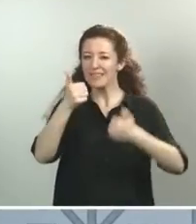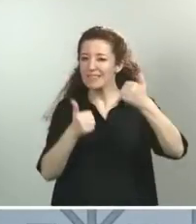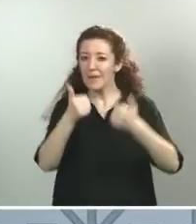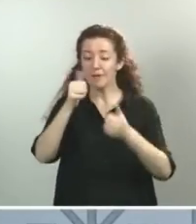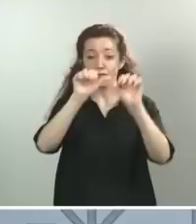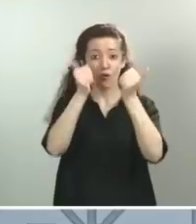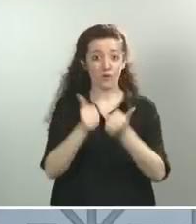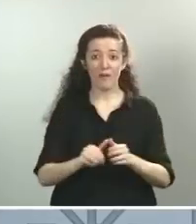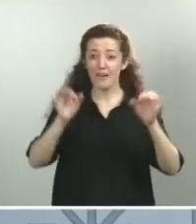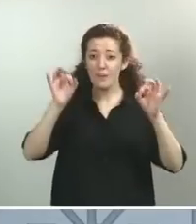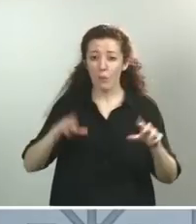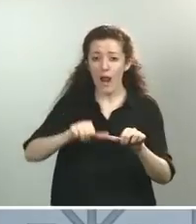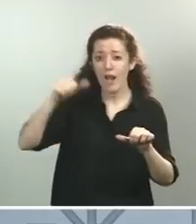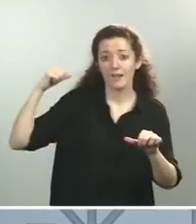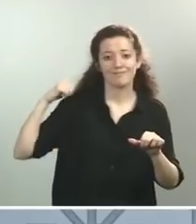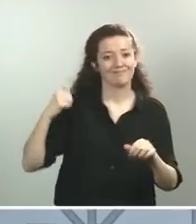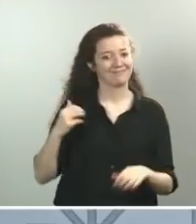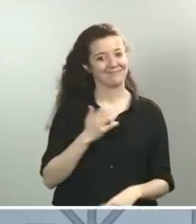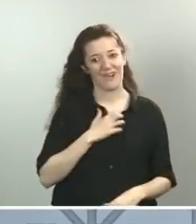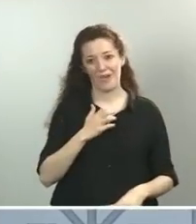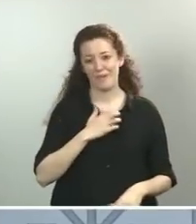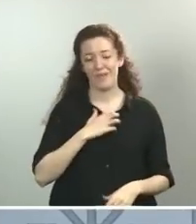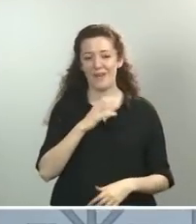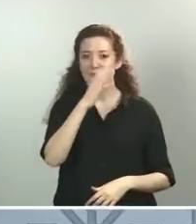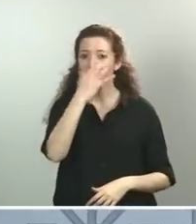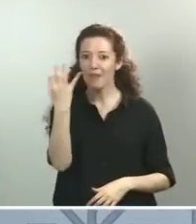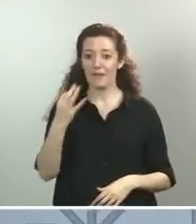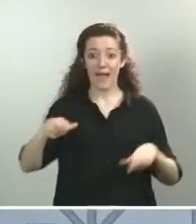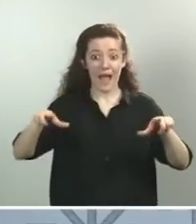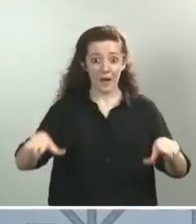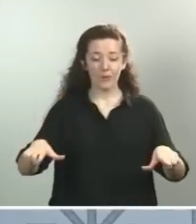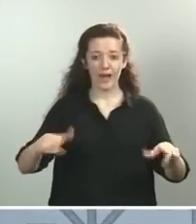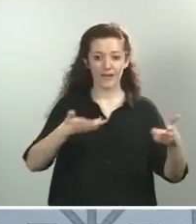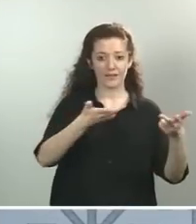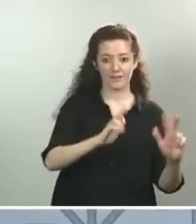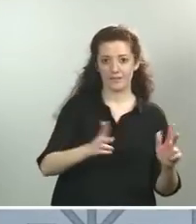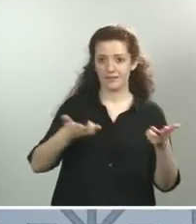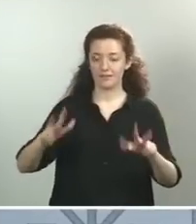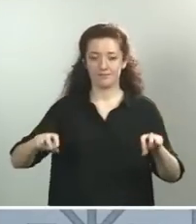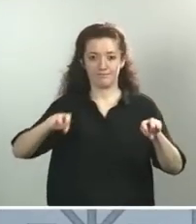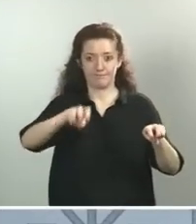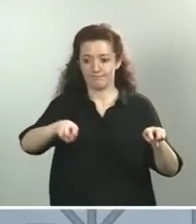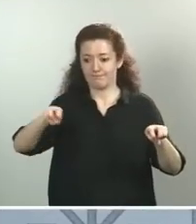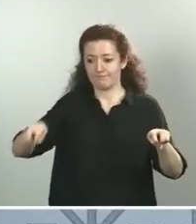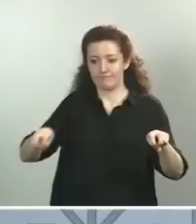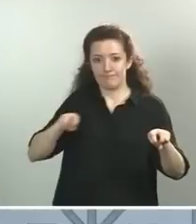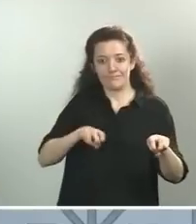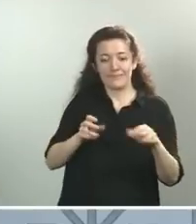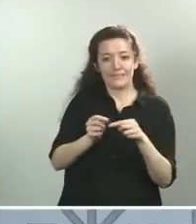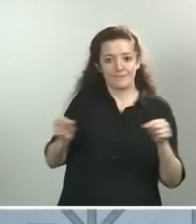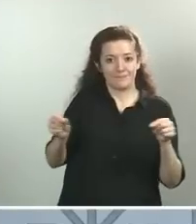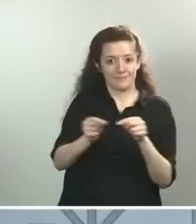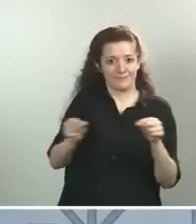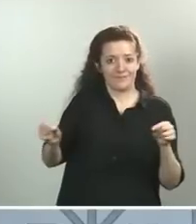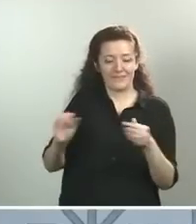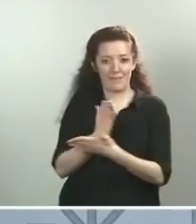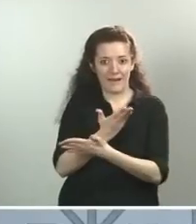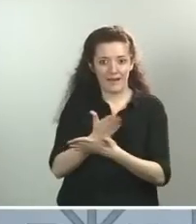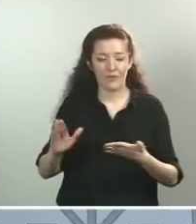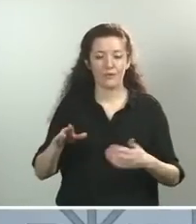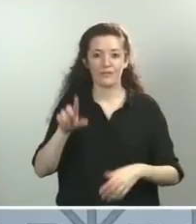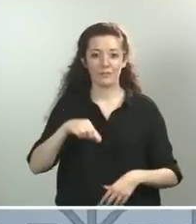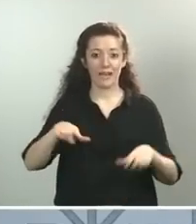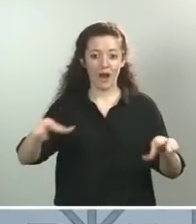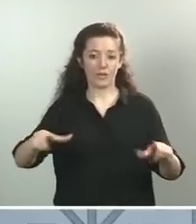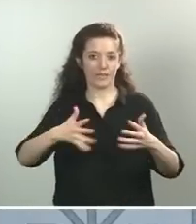distanciamiento social, tendría que haber cuidado con a densidad das aulas en que se realicen, con diferenciación